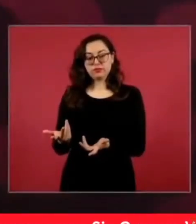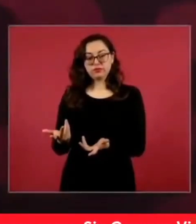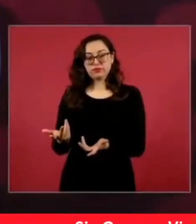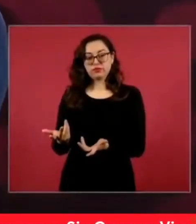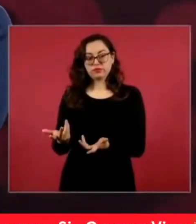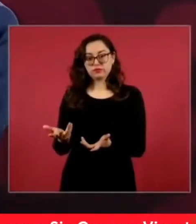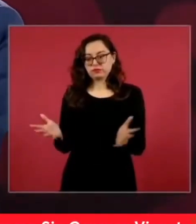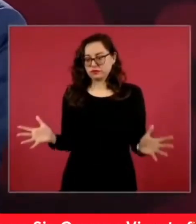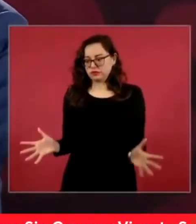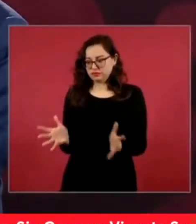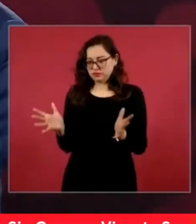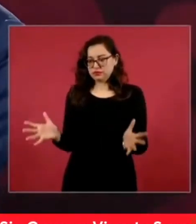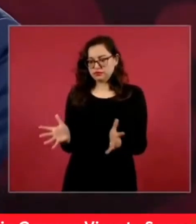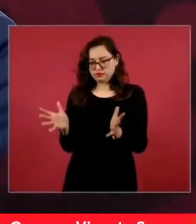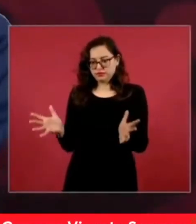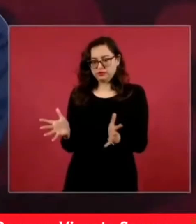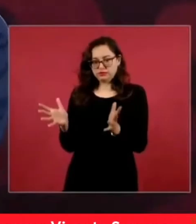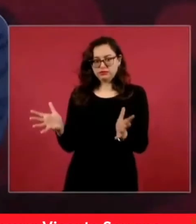mayor productividad